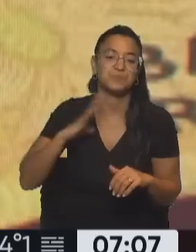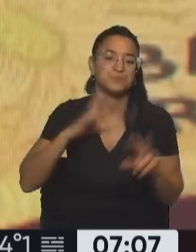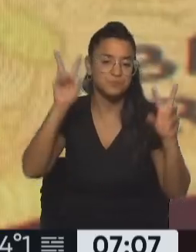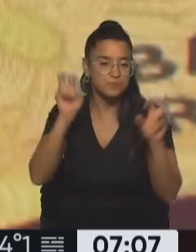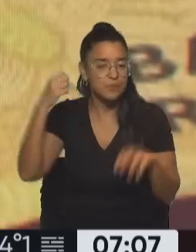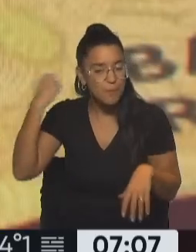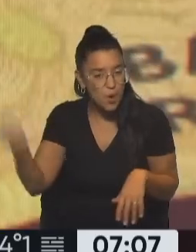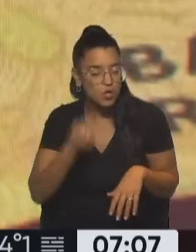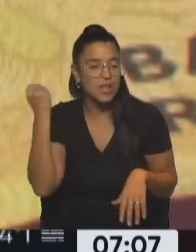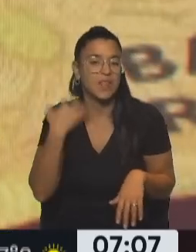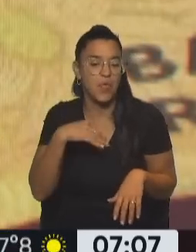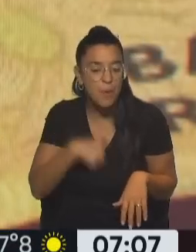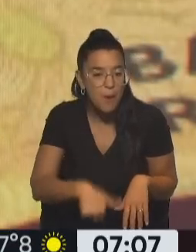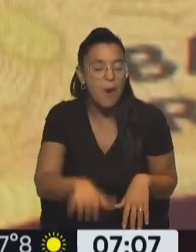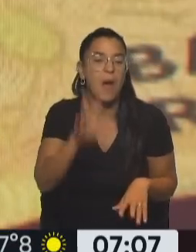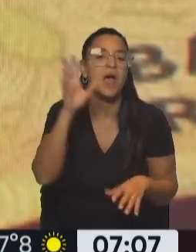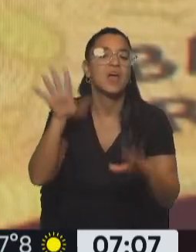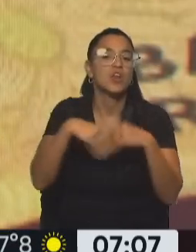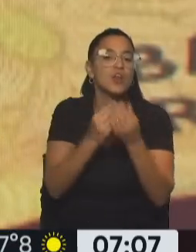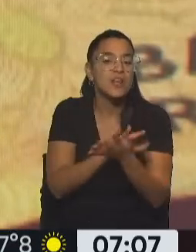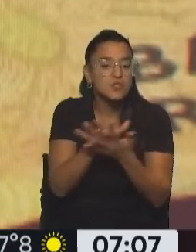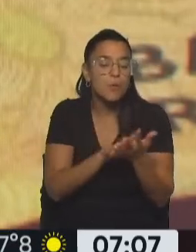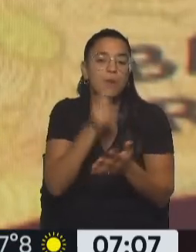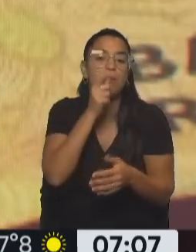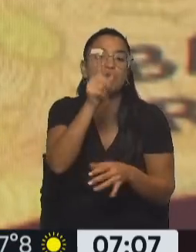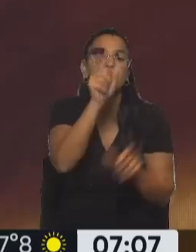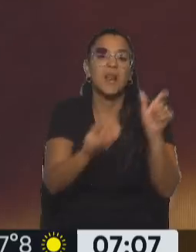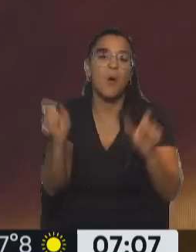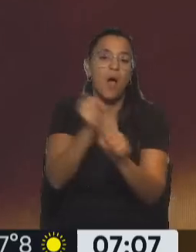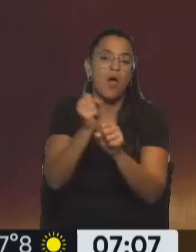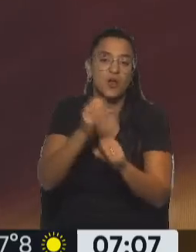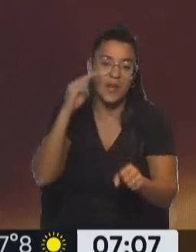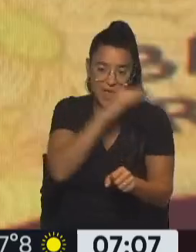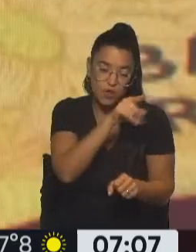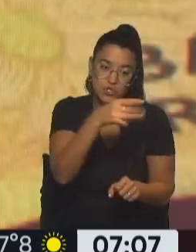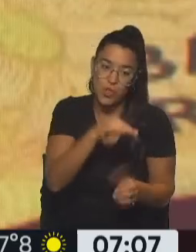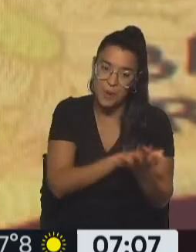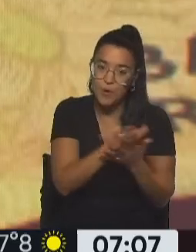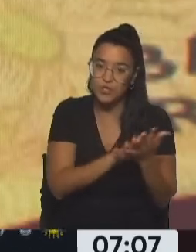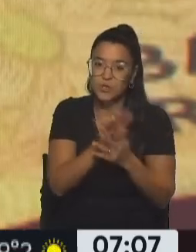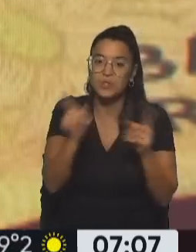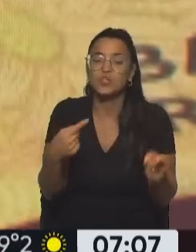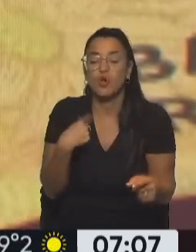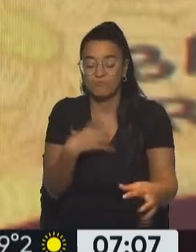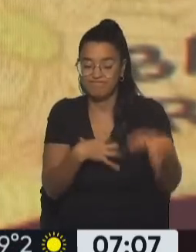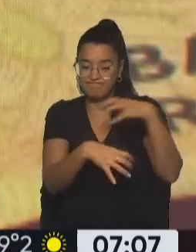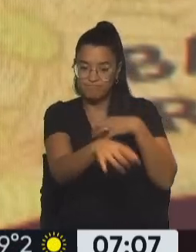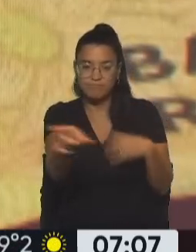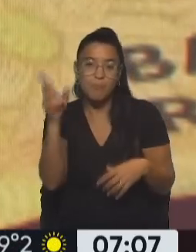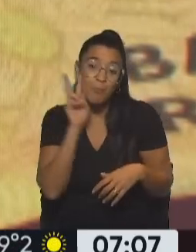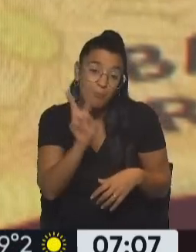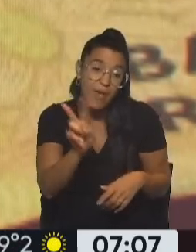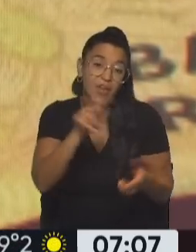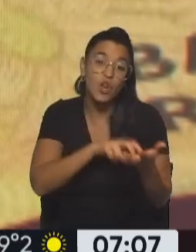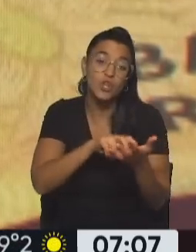muy delicados a resolver. Por ejemplo, los trabajadores informales, el negro. Seguro que sí. Me pongo en el lugar de ellos, están escuchando en este